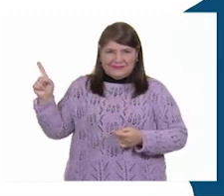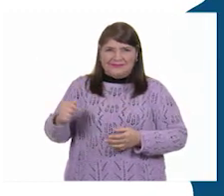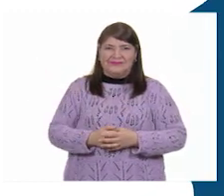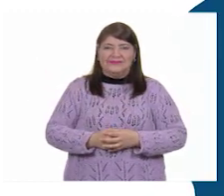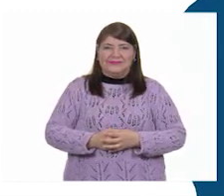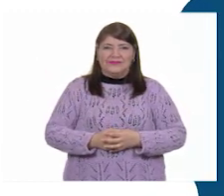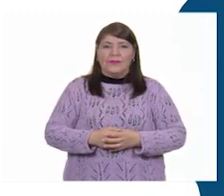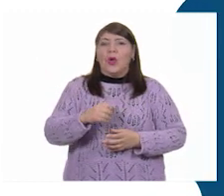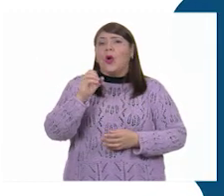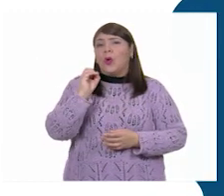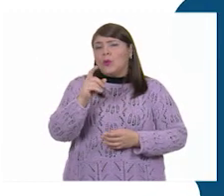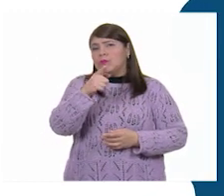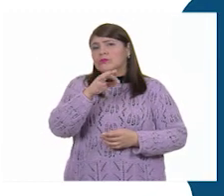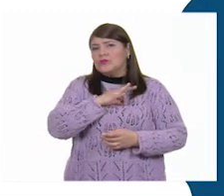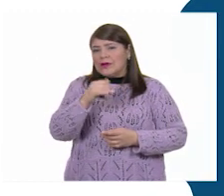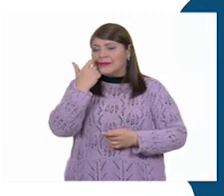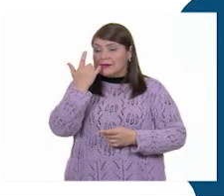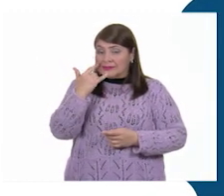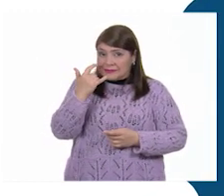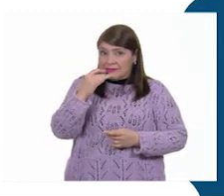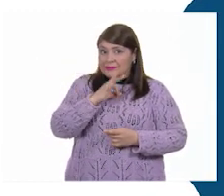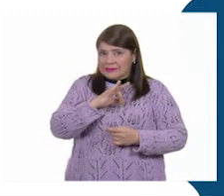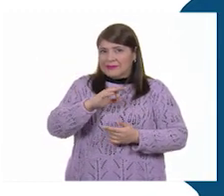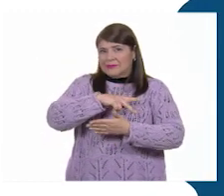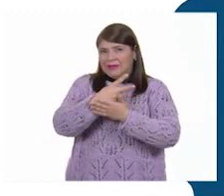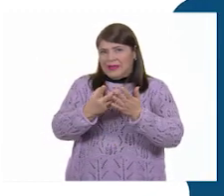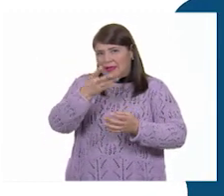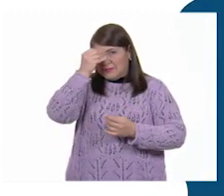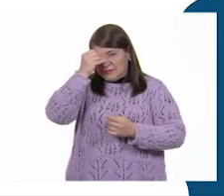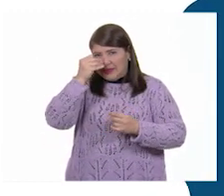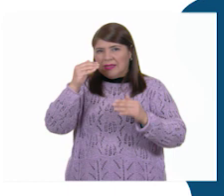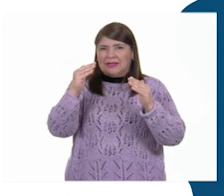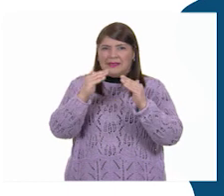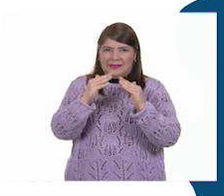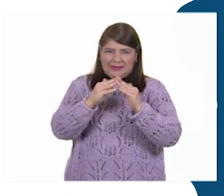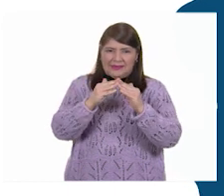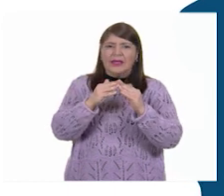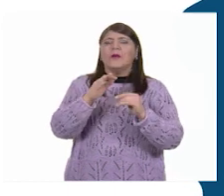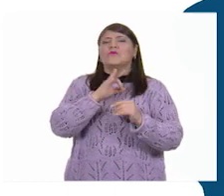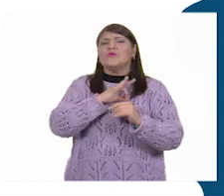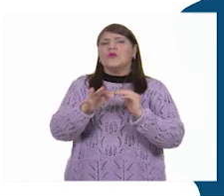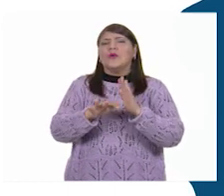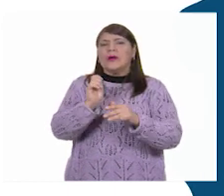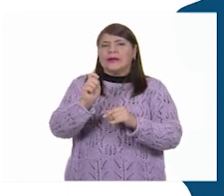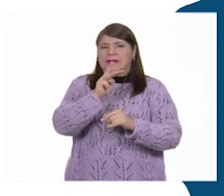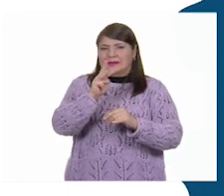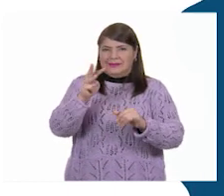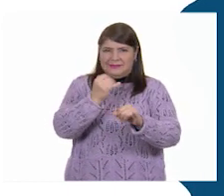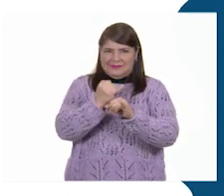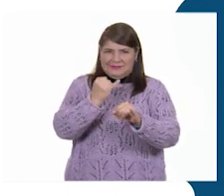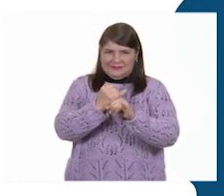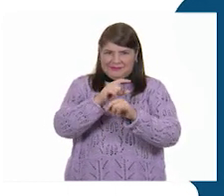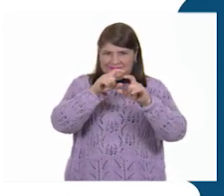conaliteg.cep.gov.mx. Si quieres volver a ver los programas de Aprende en Casa, los puedes encontrar en la siguiente liga: